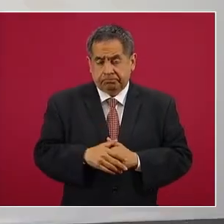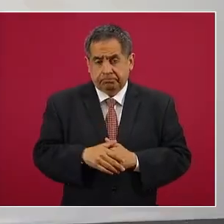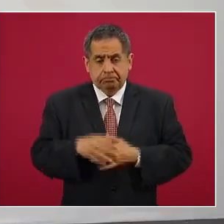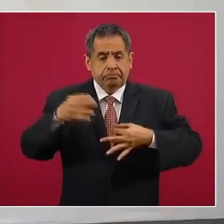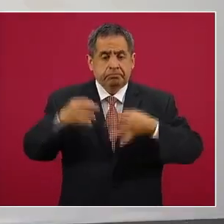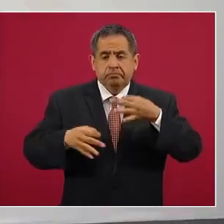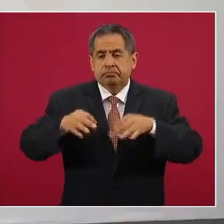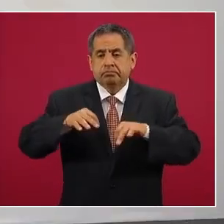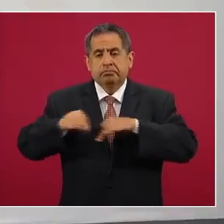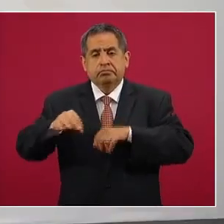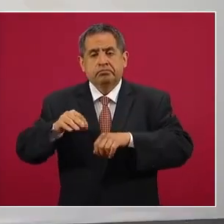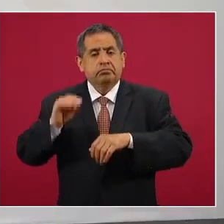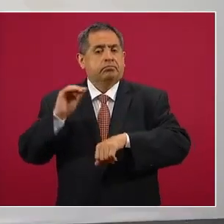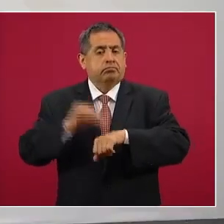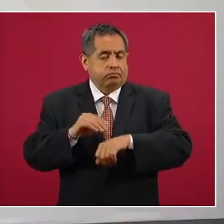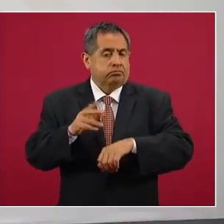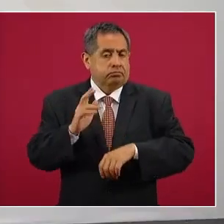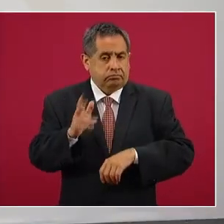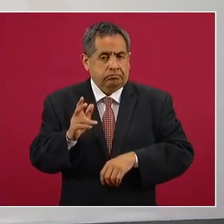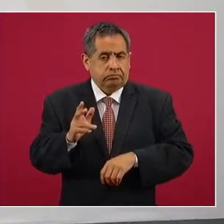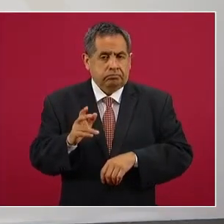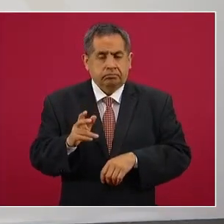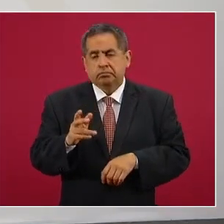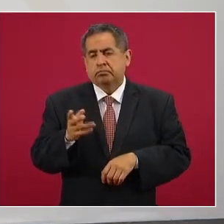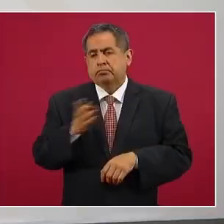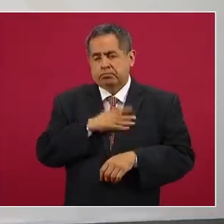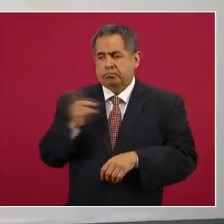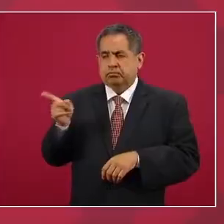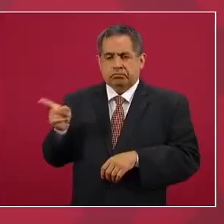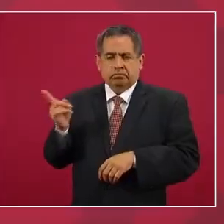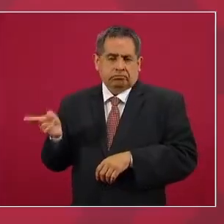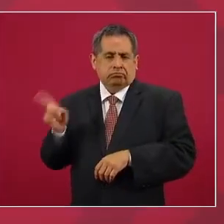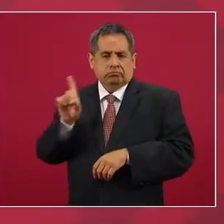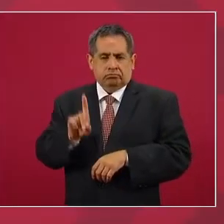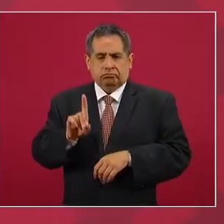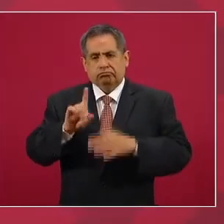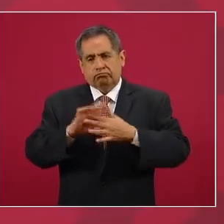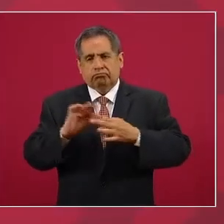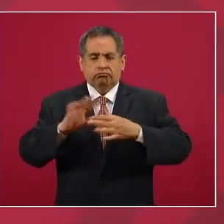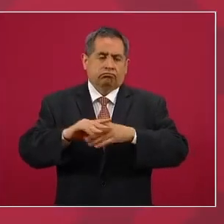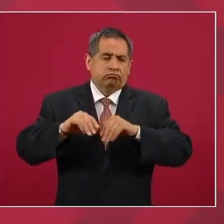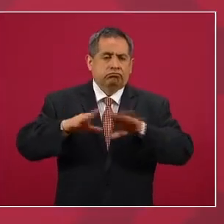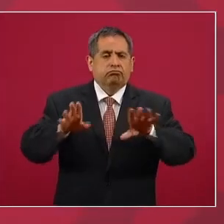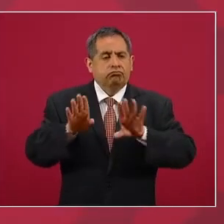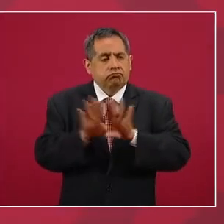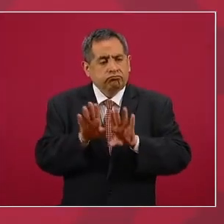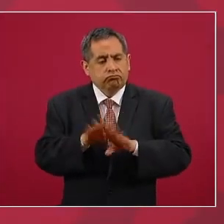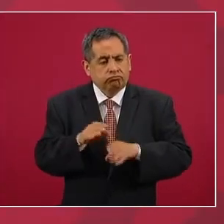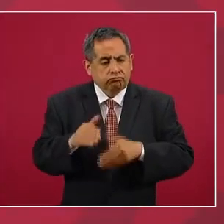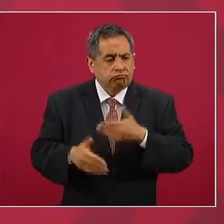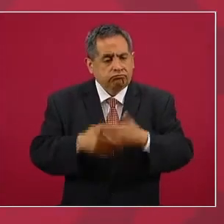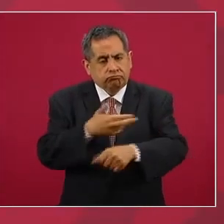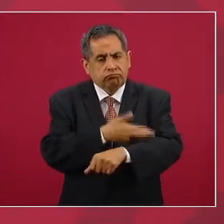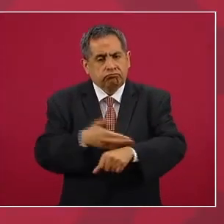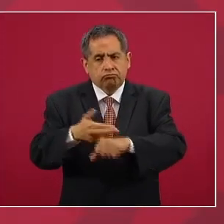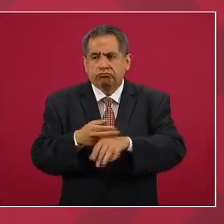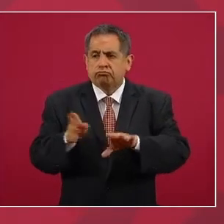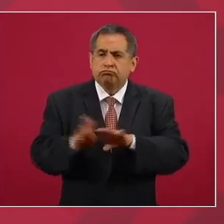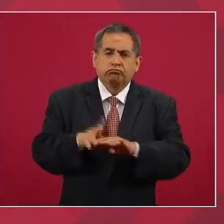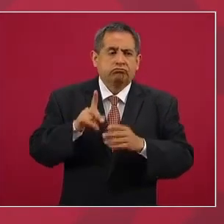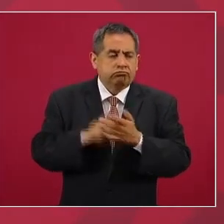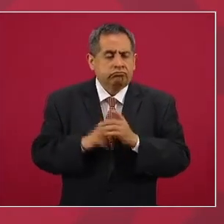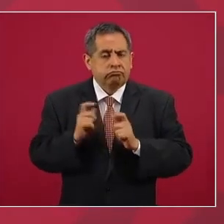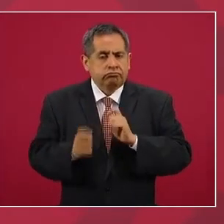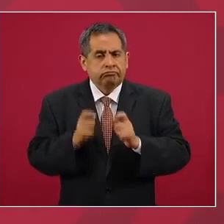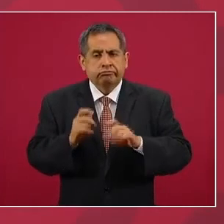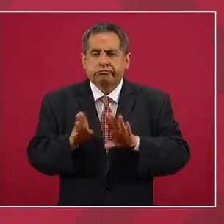laboral. ¿Sí? Sería bueno que ella viniera a explicar cómo va a funcionar